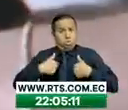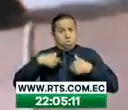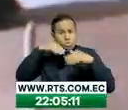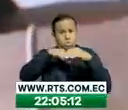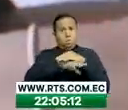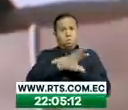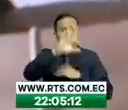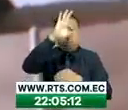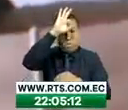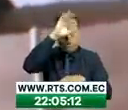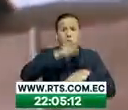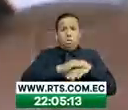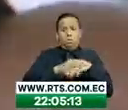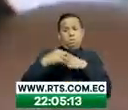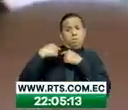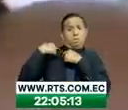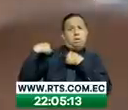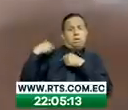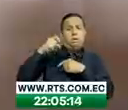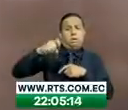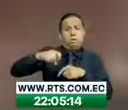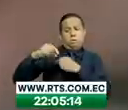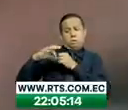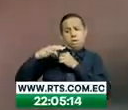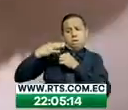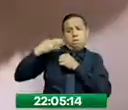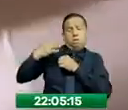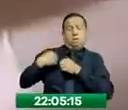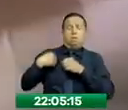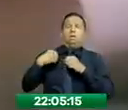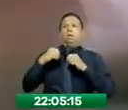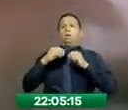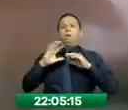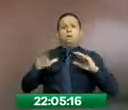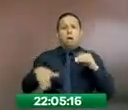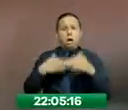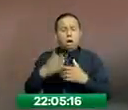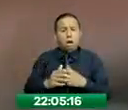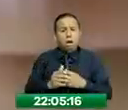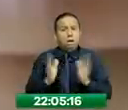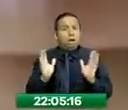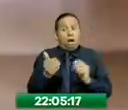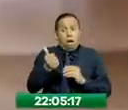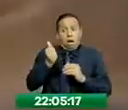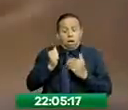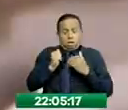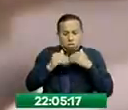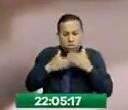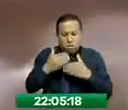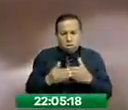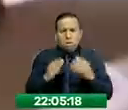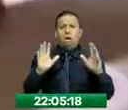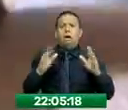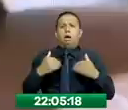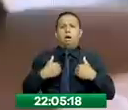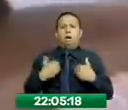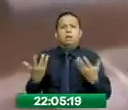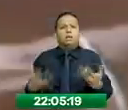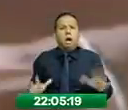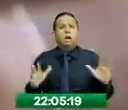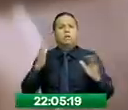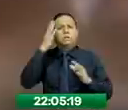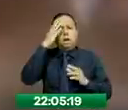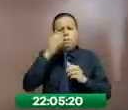hacerme atender no de la clavícula no pere despierte de la anestesia ya hasta el día siguiente que me enteró que yo vivía en otra realidad